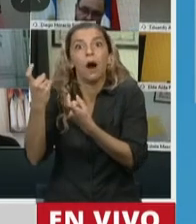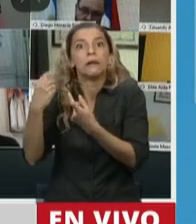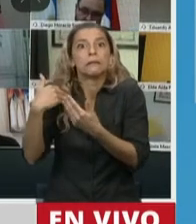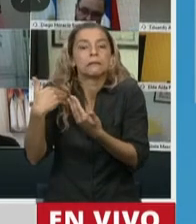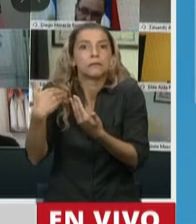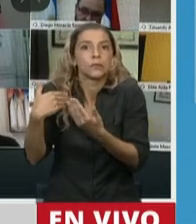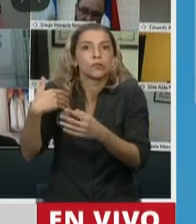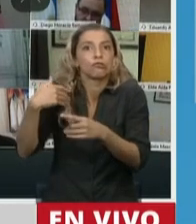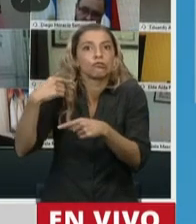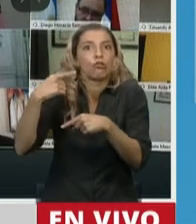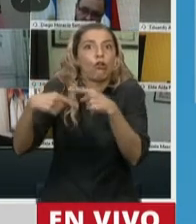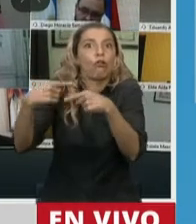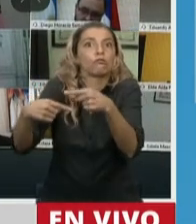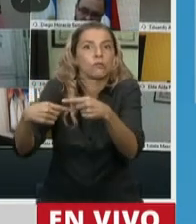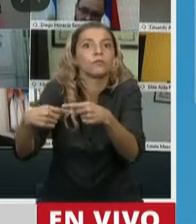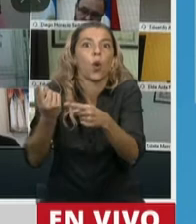la escolaridad.